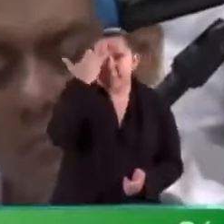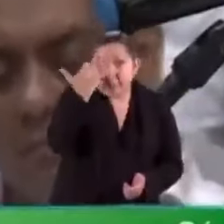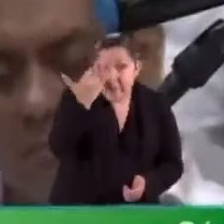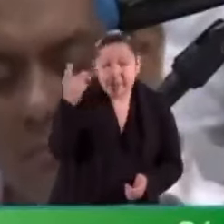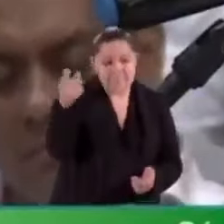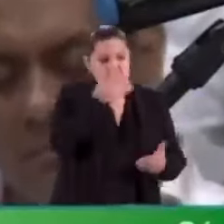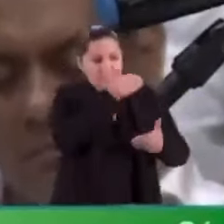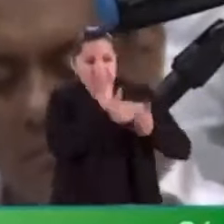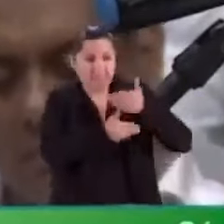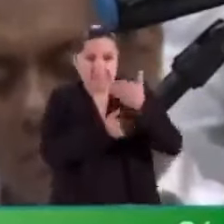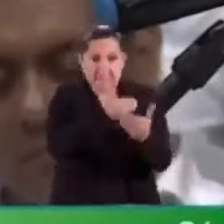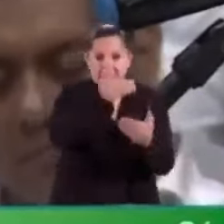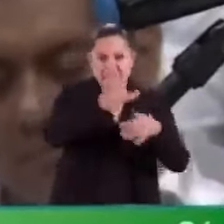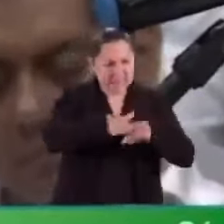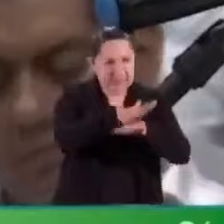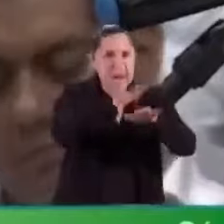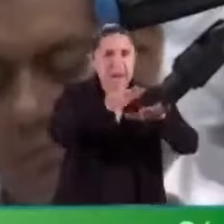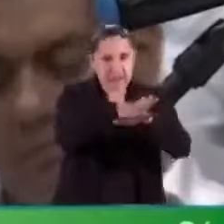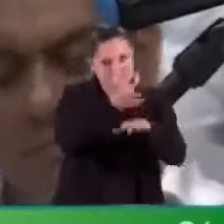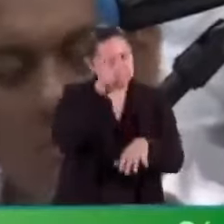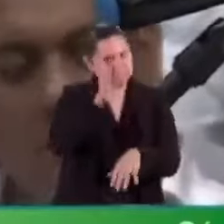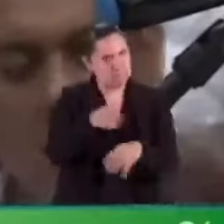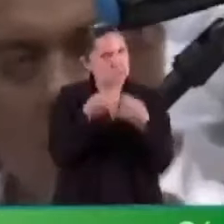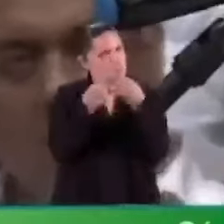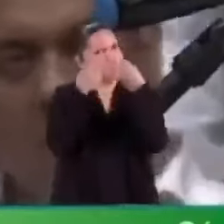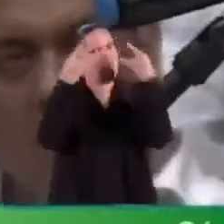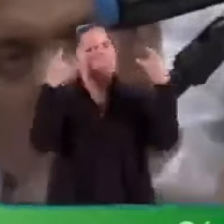haciendo historia. Porque por el bien de